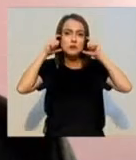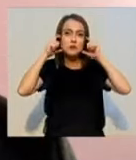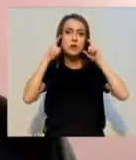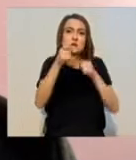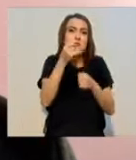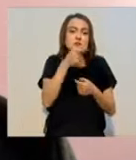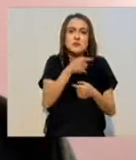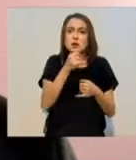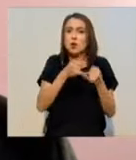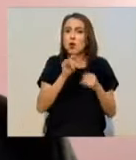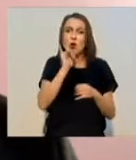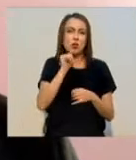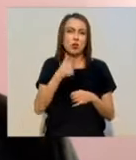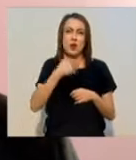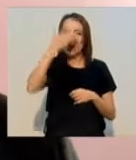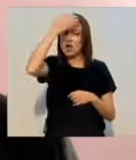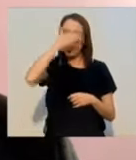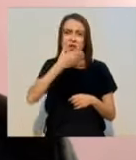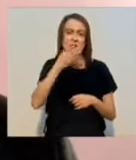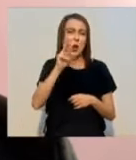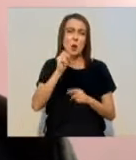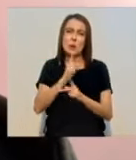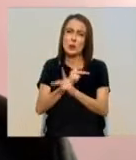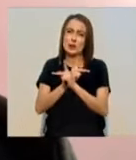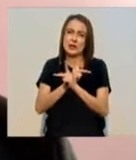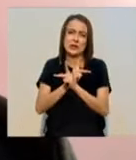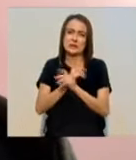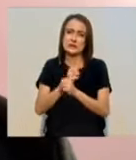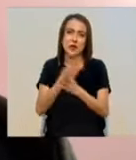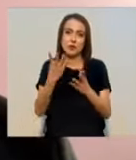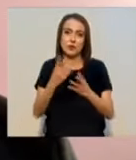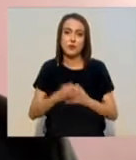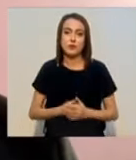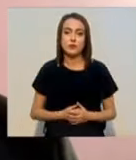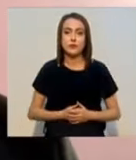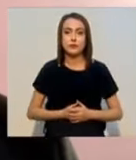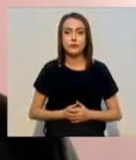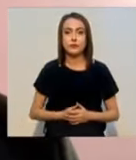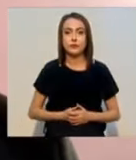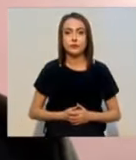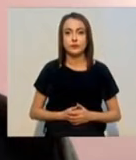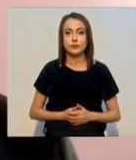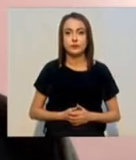esta última no tiene la misma efectividad? Escuchamos al ministro Daniel Salas.